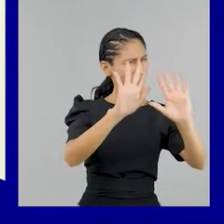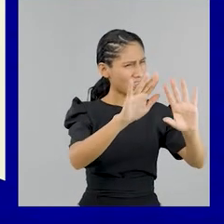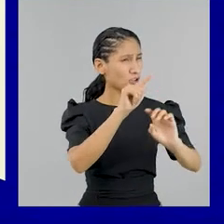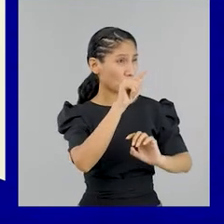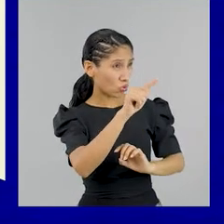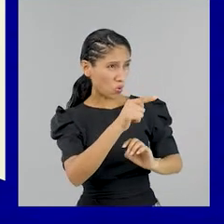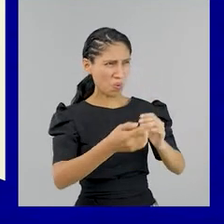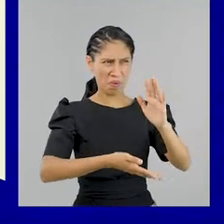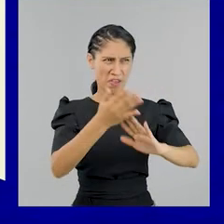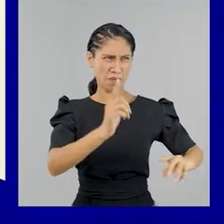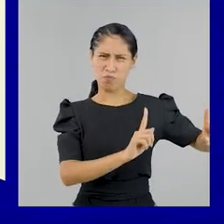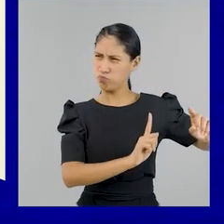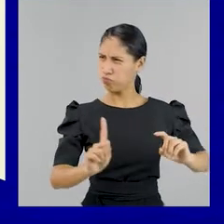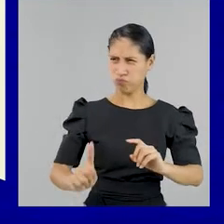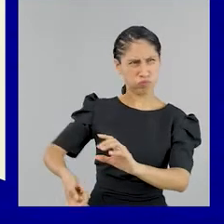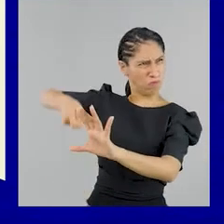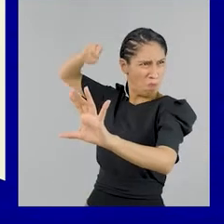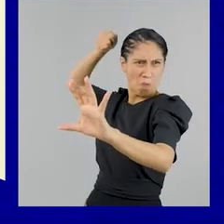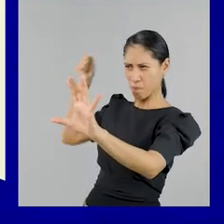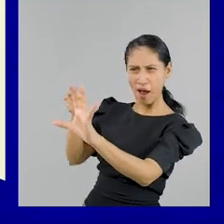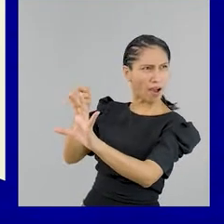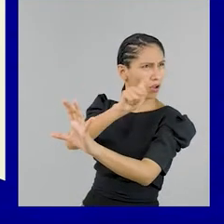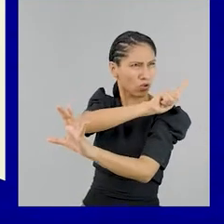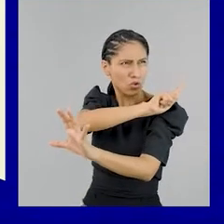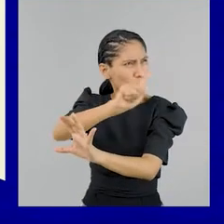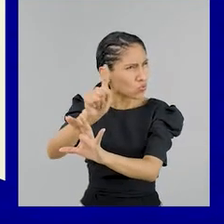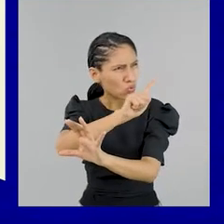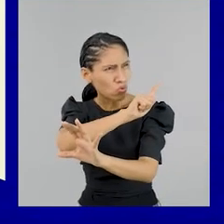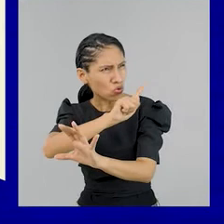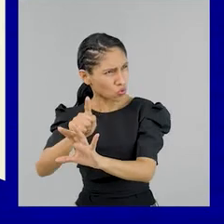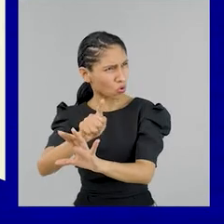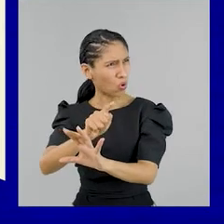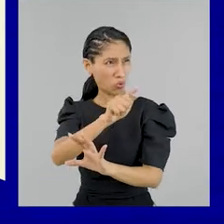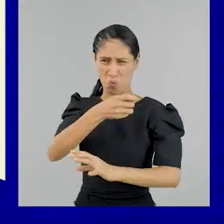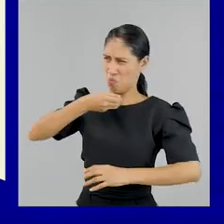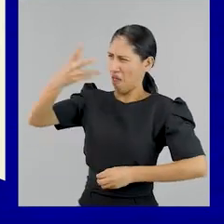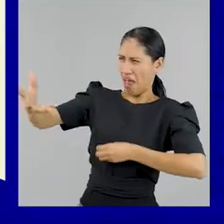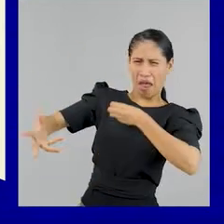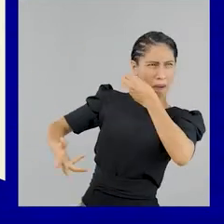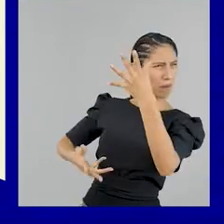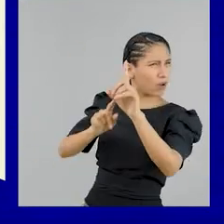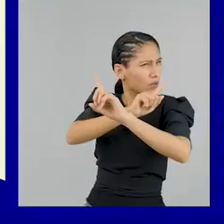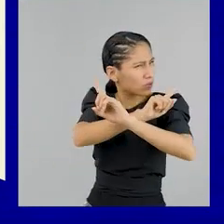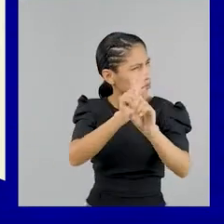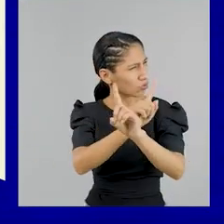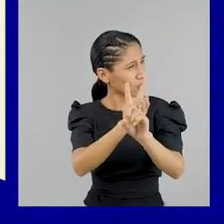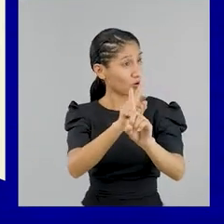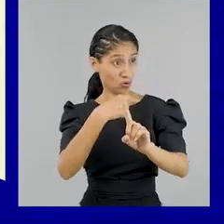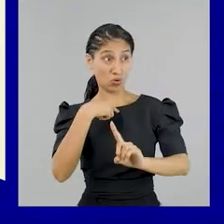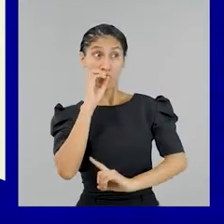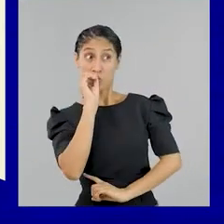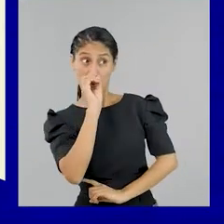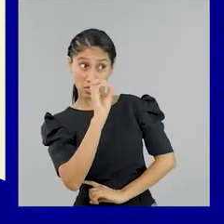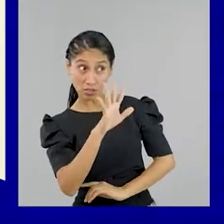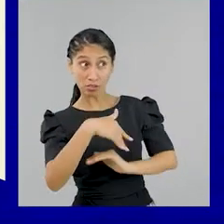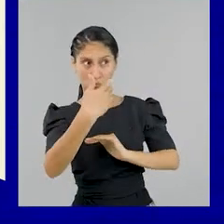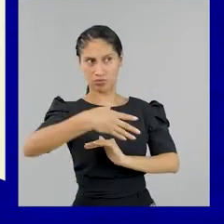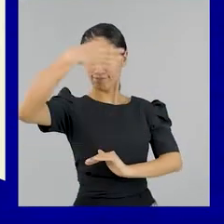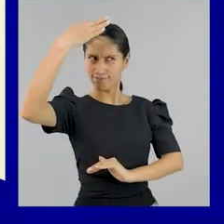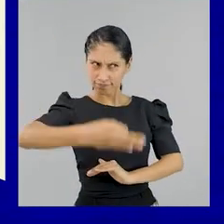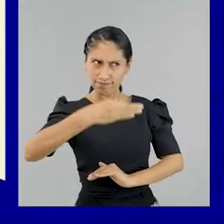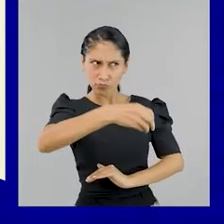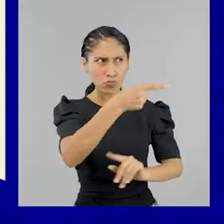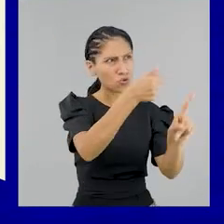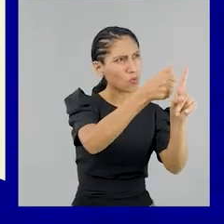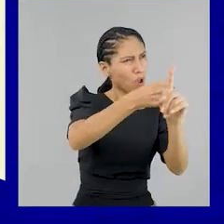de disputar, no desenvaines la espada e injúriale de palabra como te parezca. Lo que voy a decir se